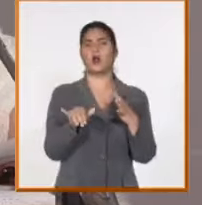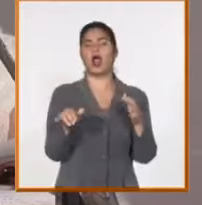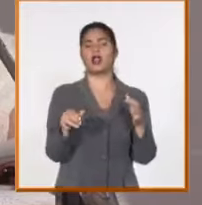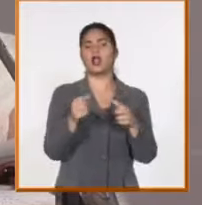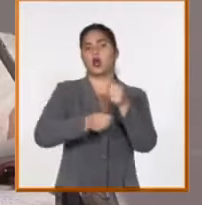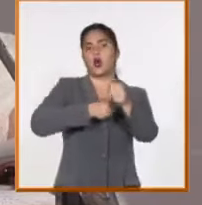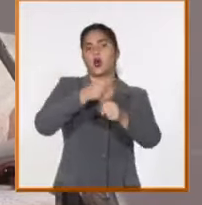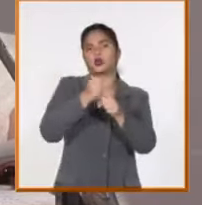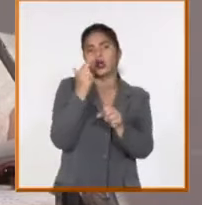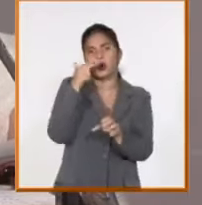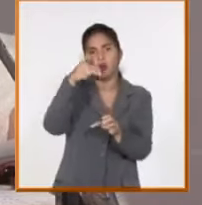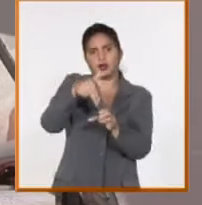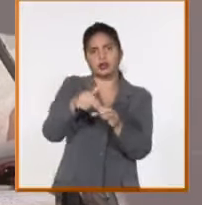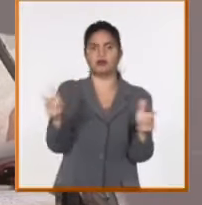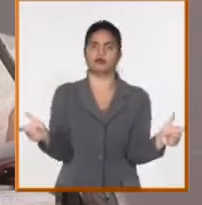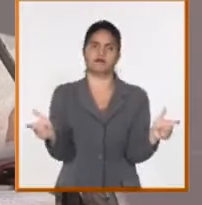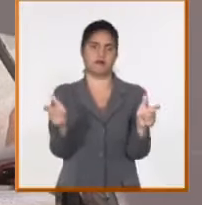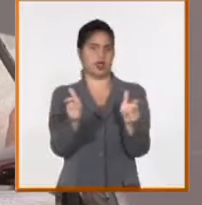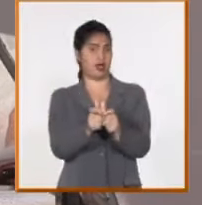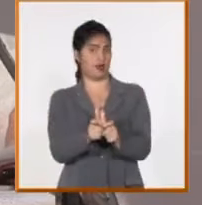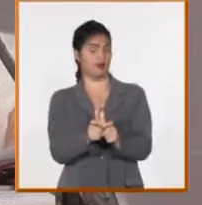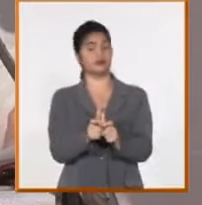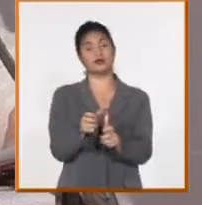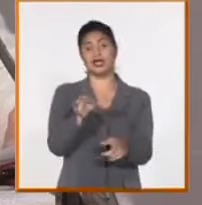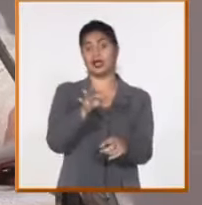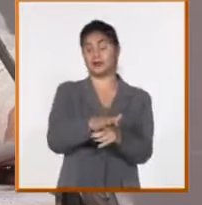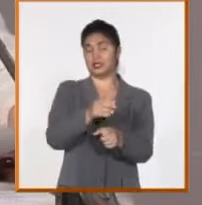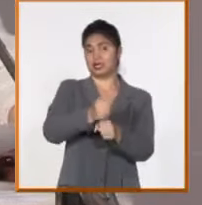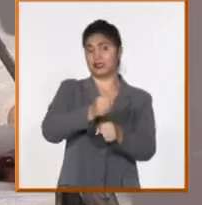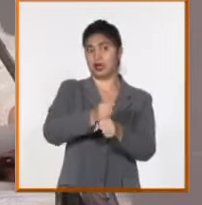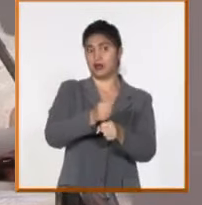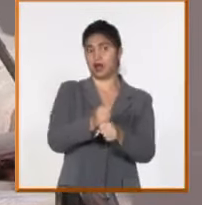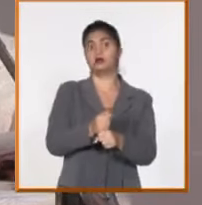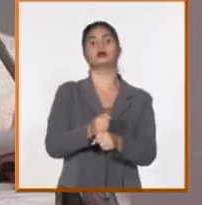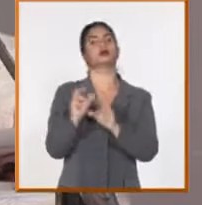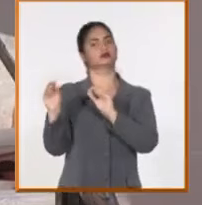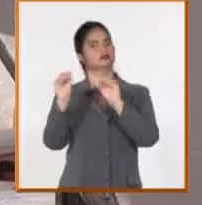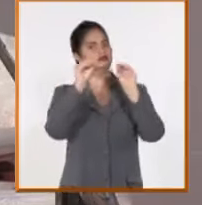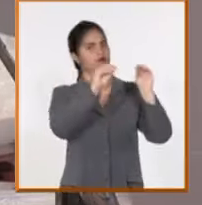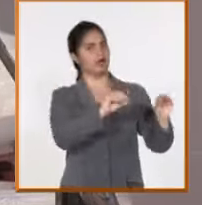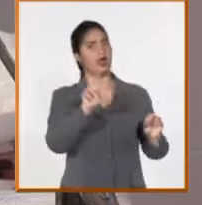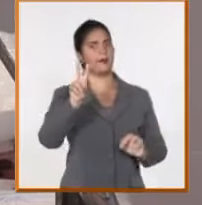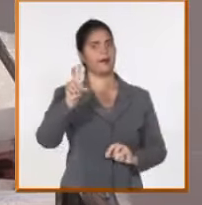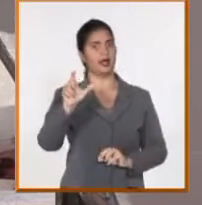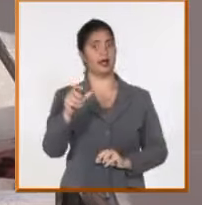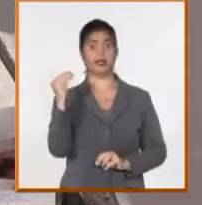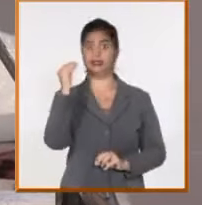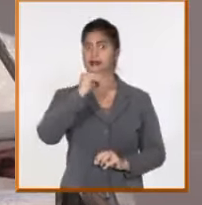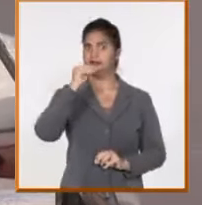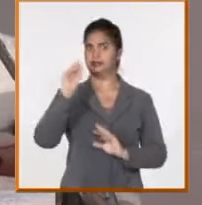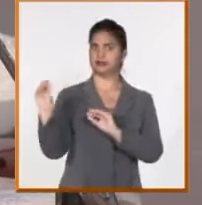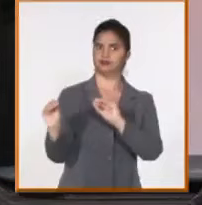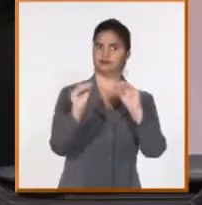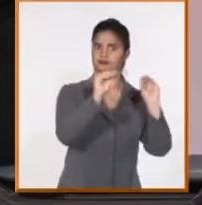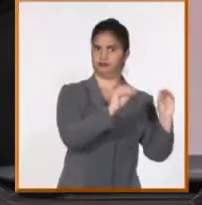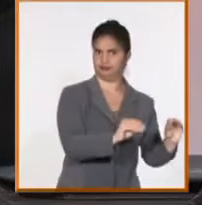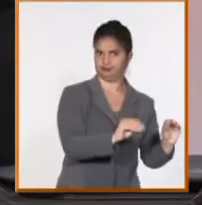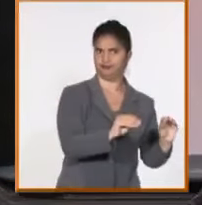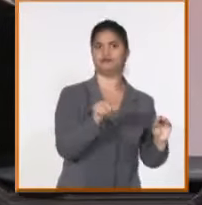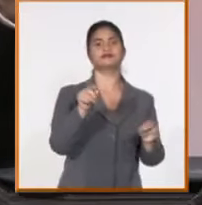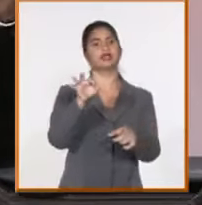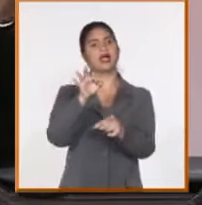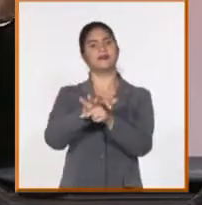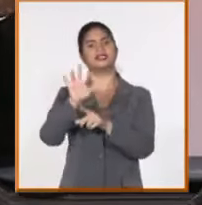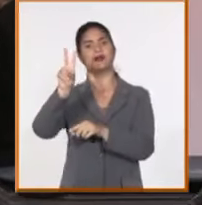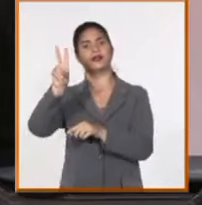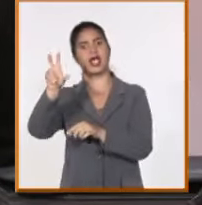porque anteriormente desde que empezó la la obra se traía desde Villa Clara se hizo primero la inversión en Villa Clara y y después al hacer la